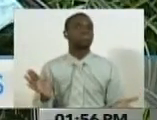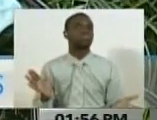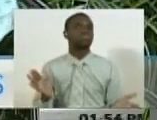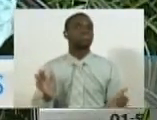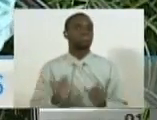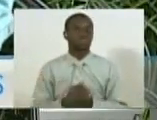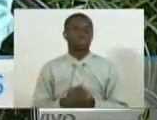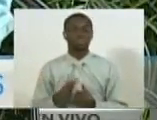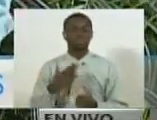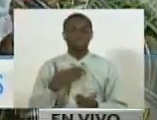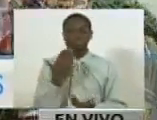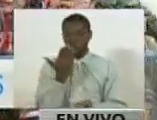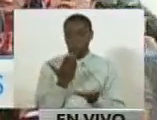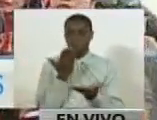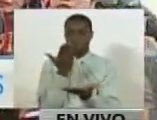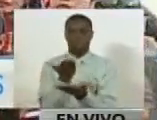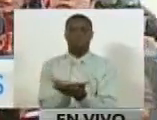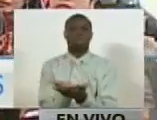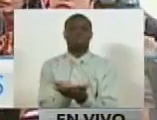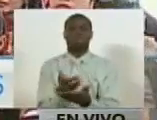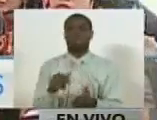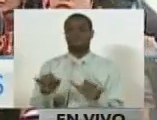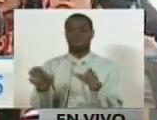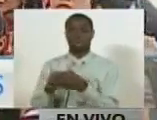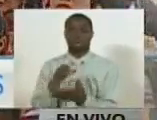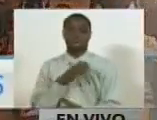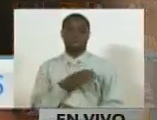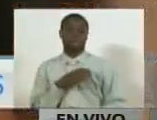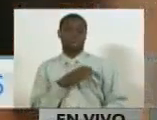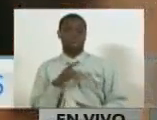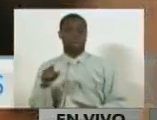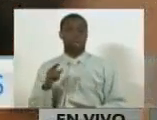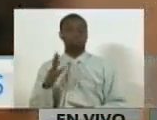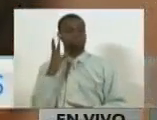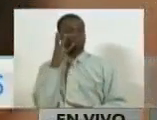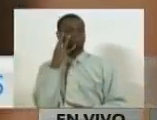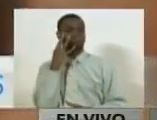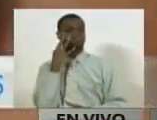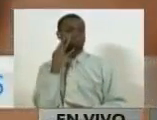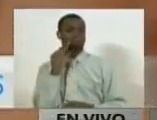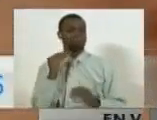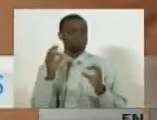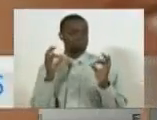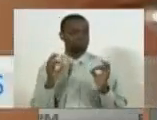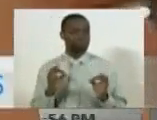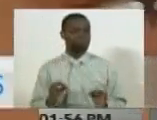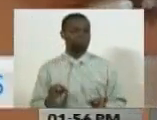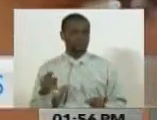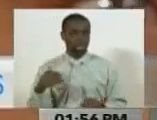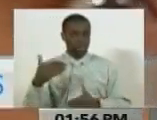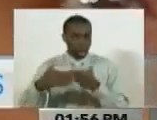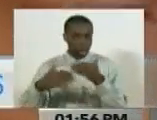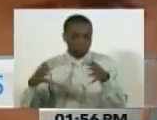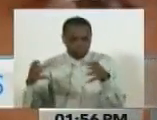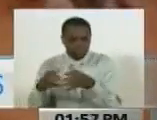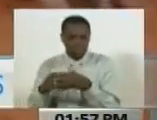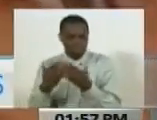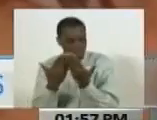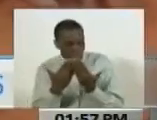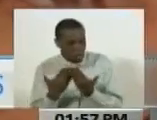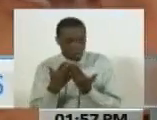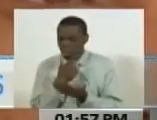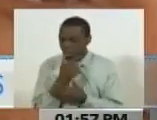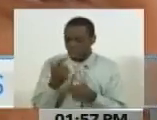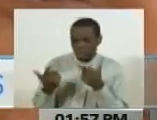Yo propongo que esta comisión de expertos que está estudiando un conjunto de acciones en el marco